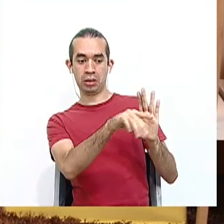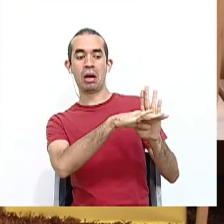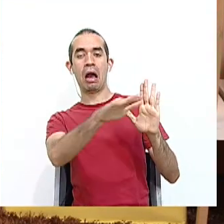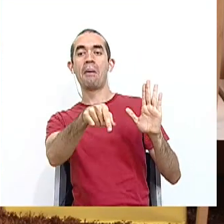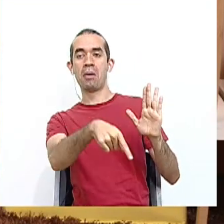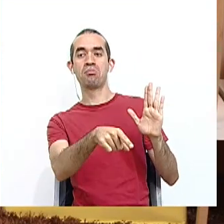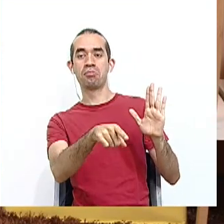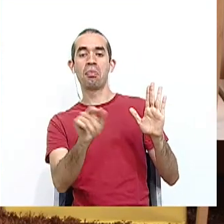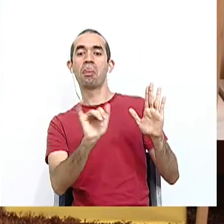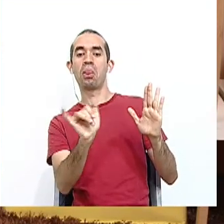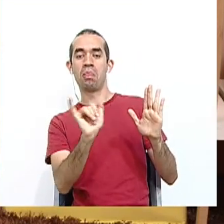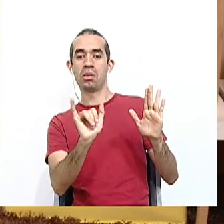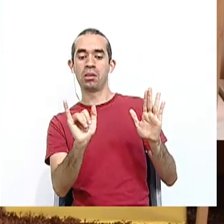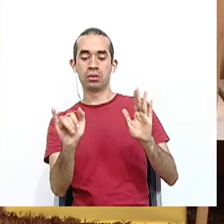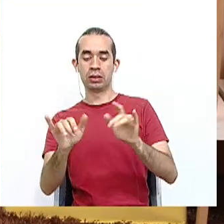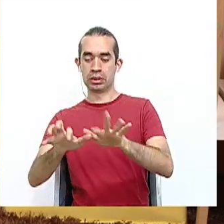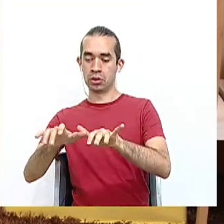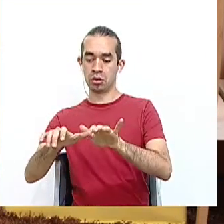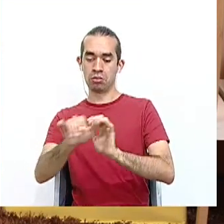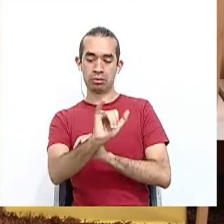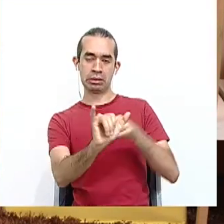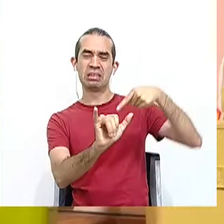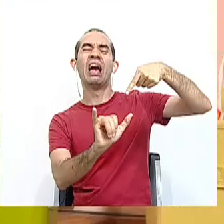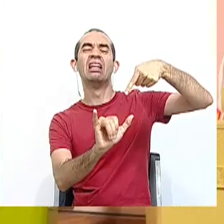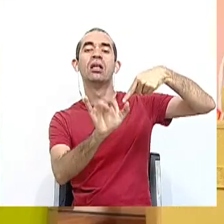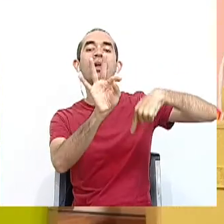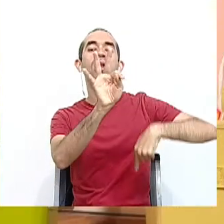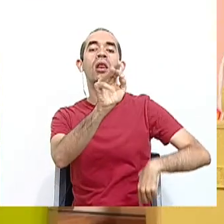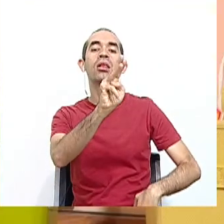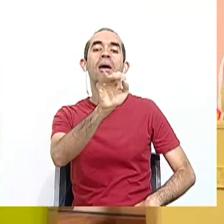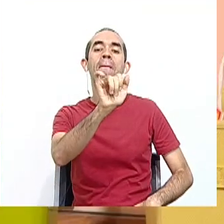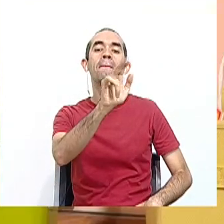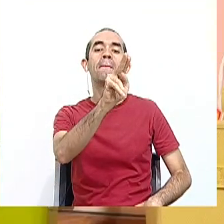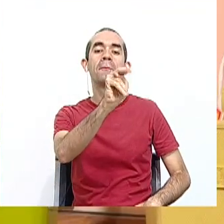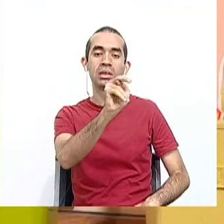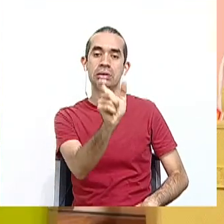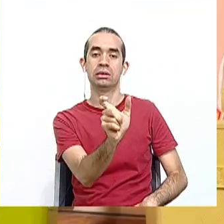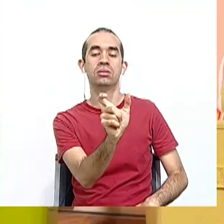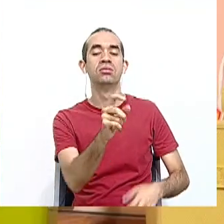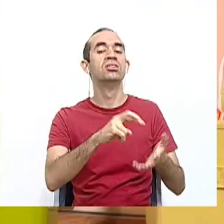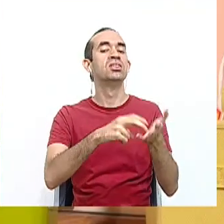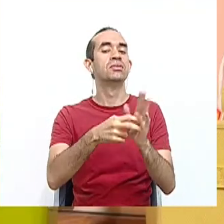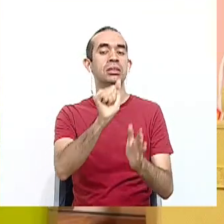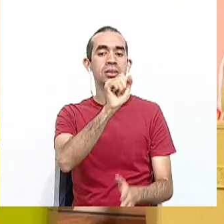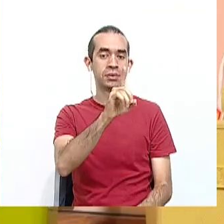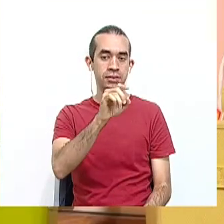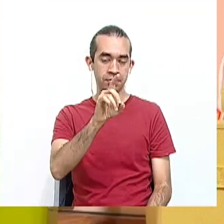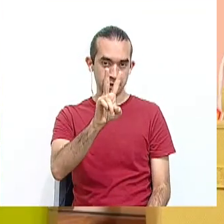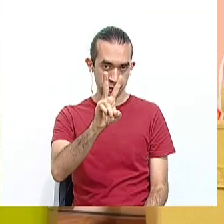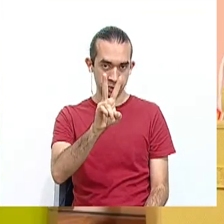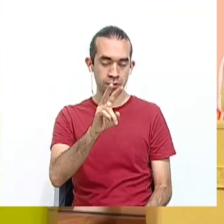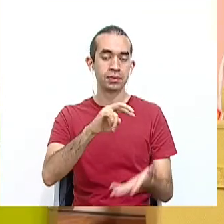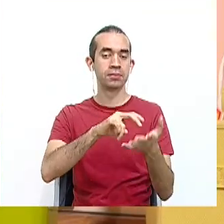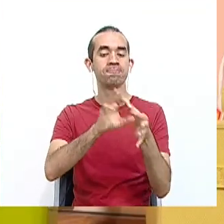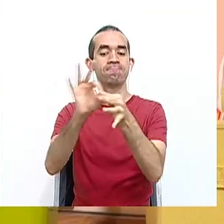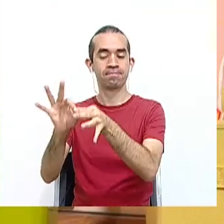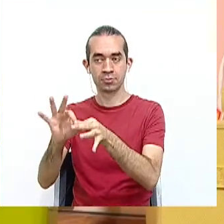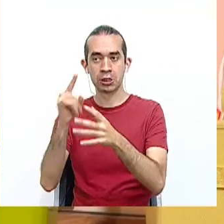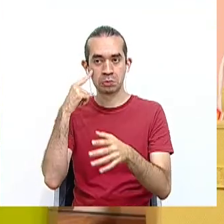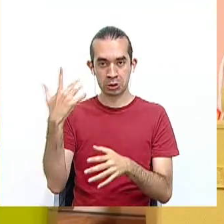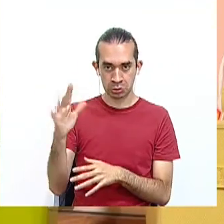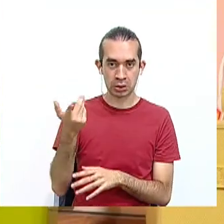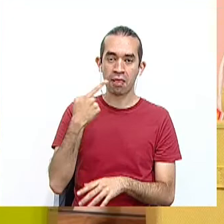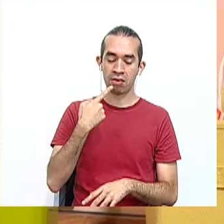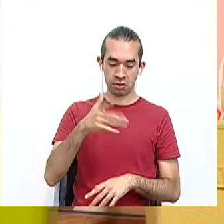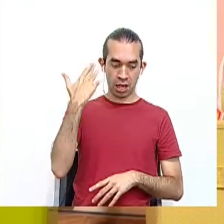y también un escritorio, ese también va pegado, porque es un adverbio que indica una semejanza o una relación con una cosa que